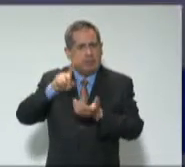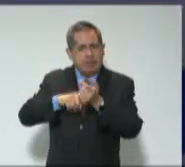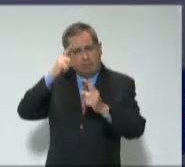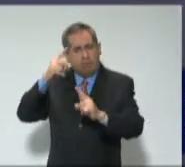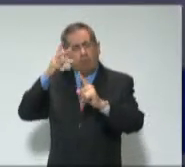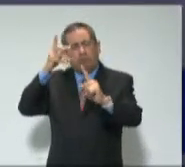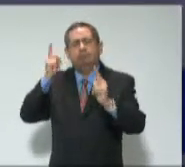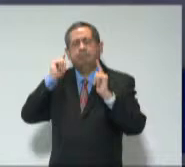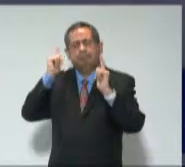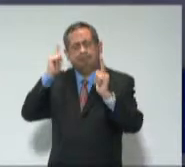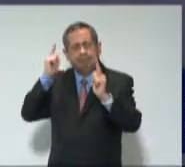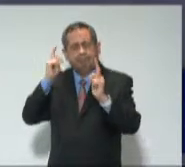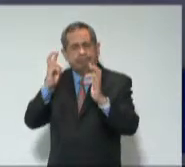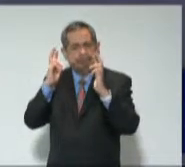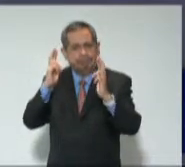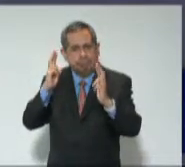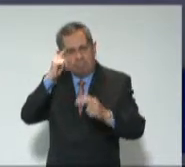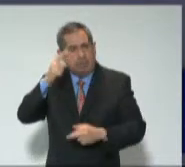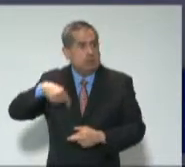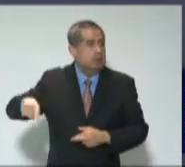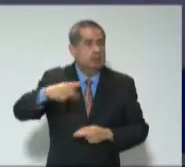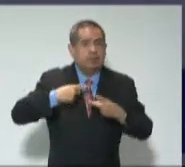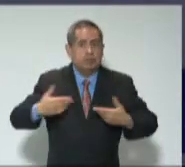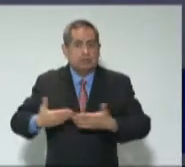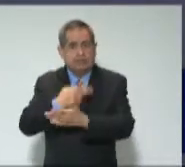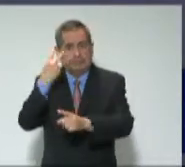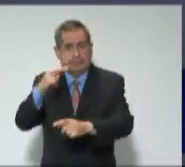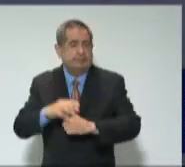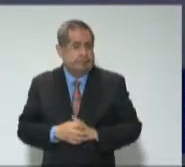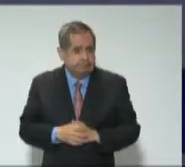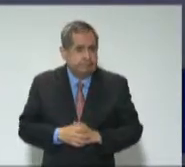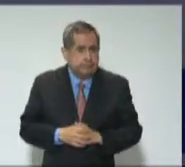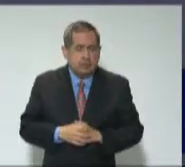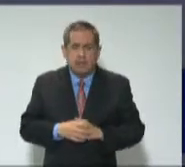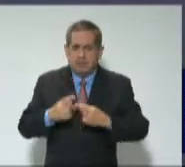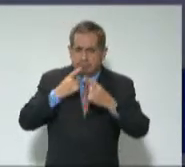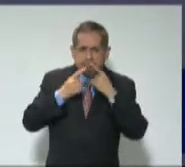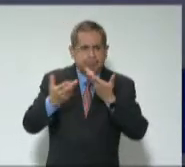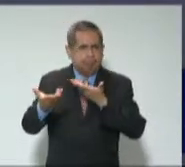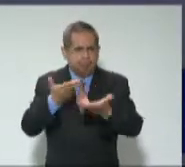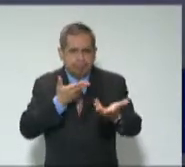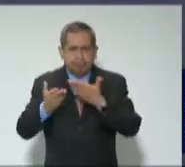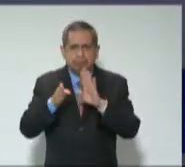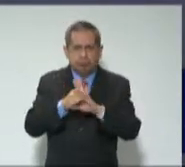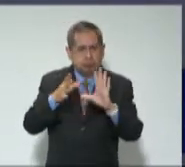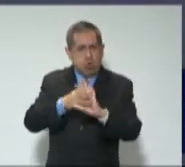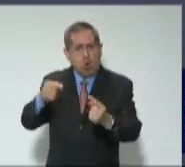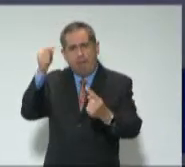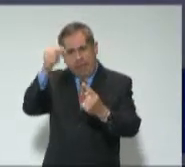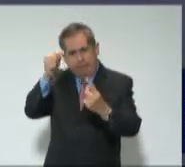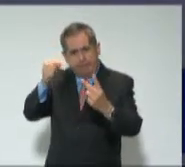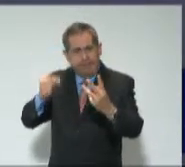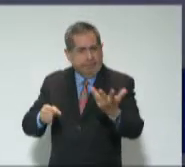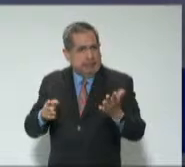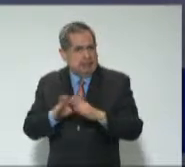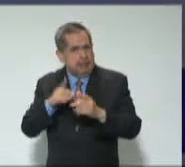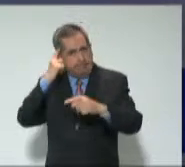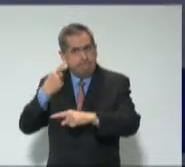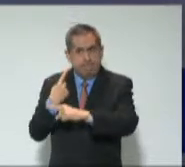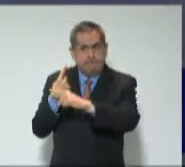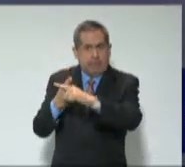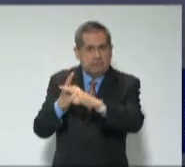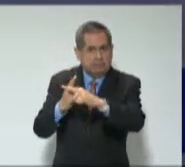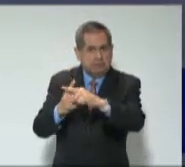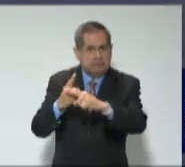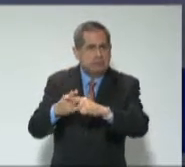Esperanza para las y los mexicanos un debate abierto crítico y propositivo sobre la manera en que la